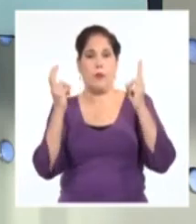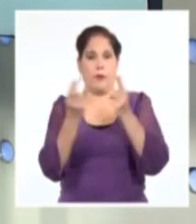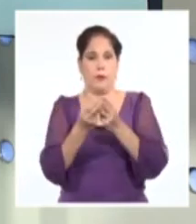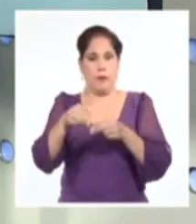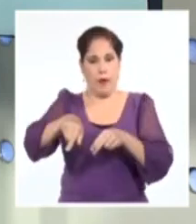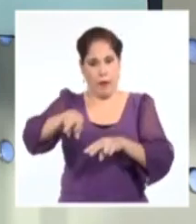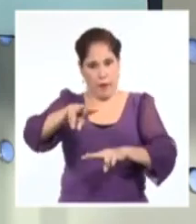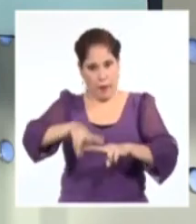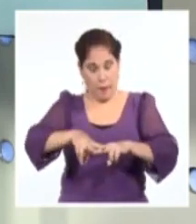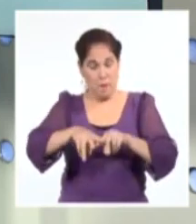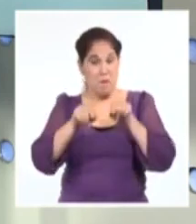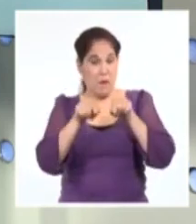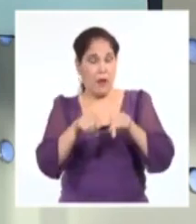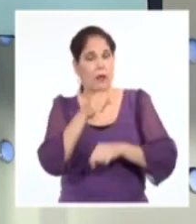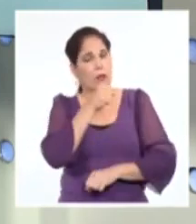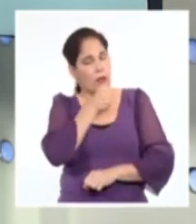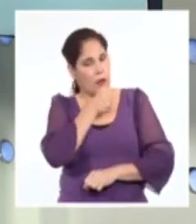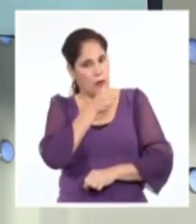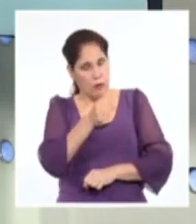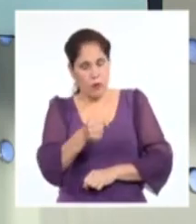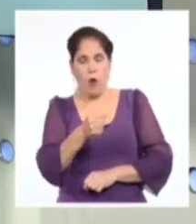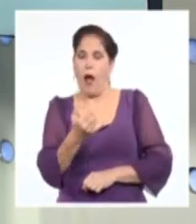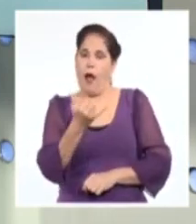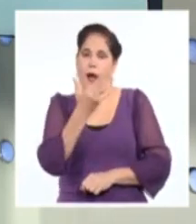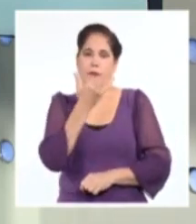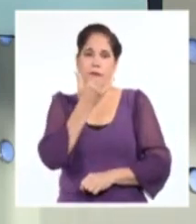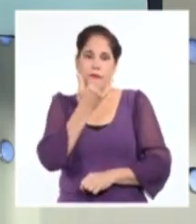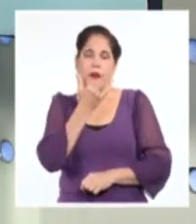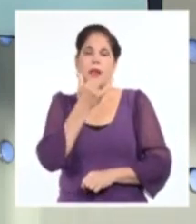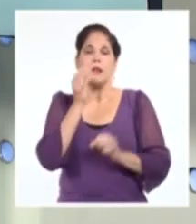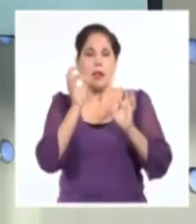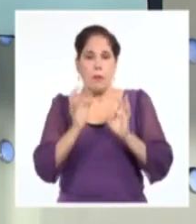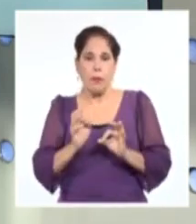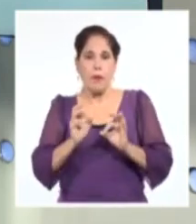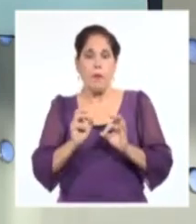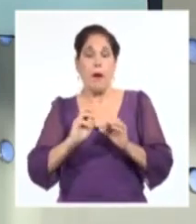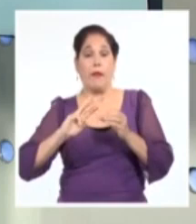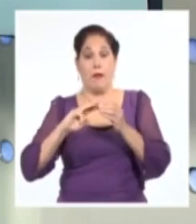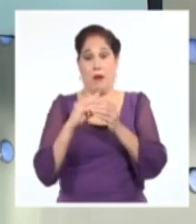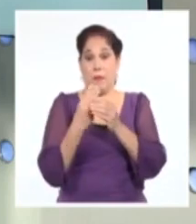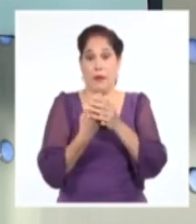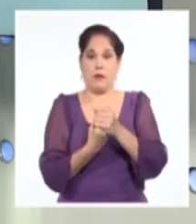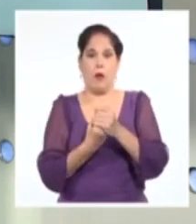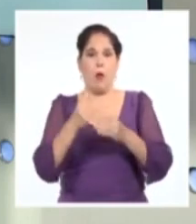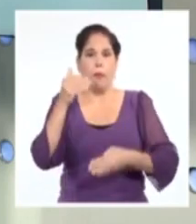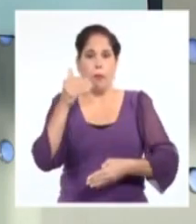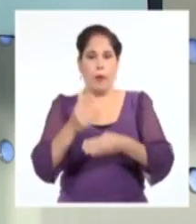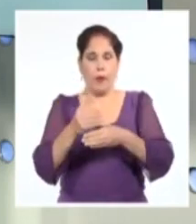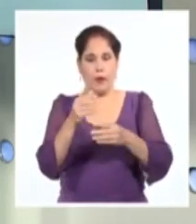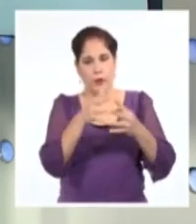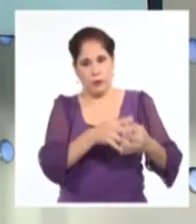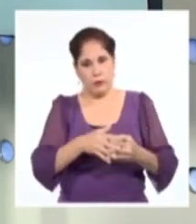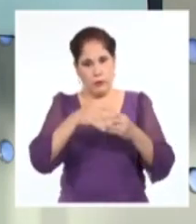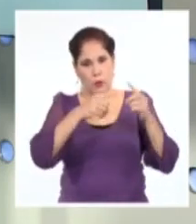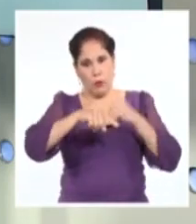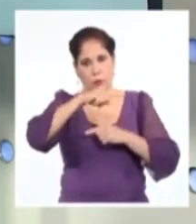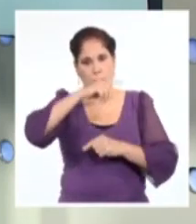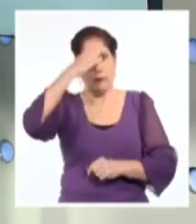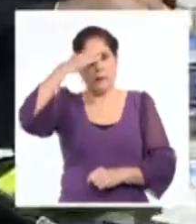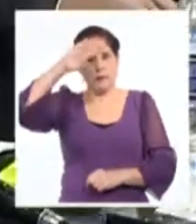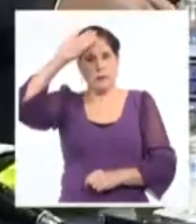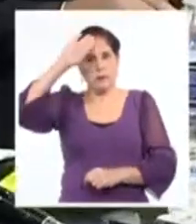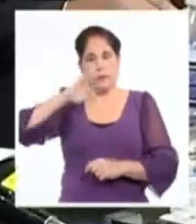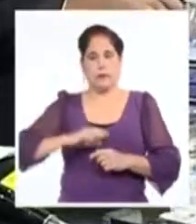Habana, donde denunció las afectaciones que le provoca a este sector el bloqueo que nos impone el gobierno de los Estados